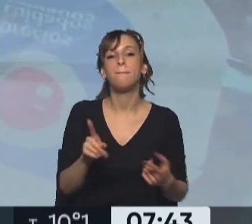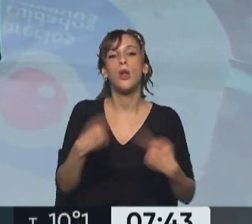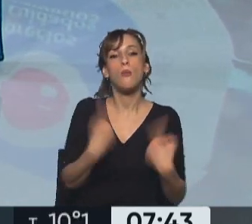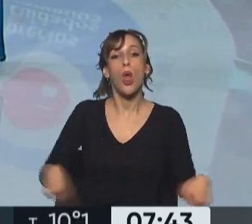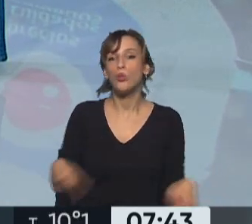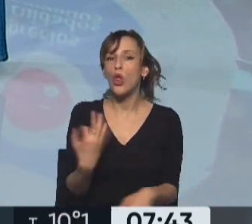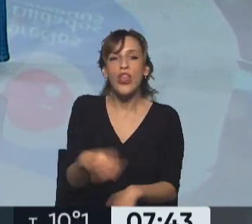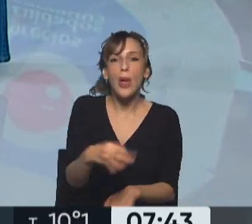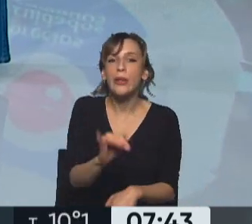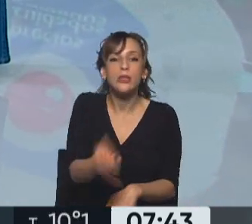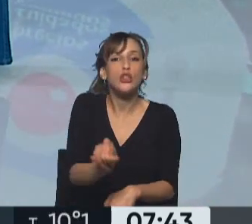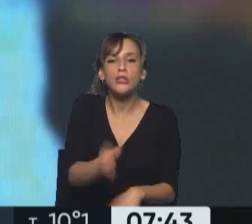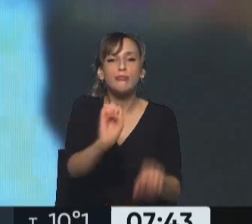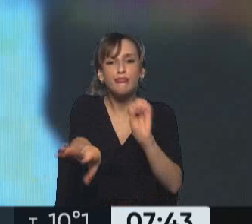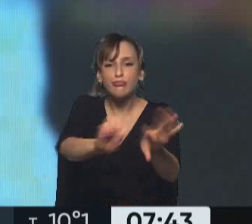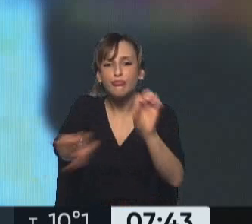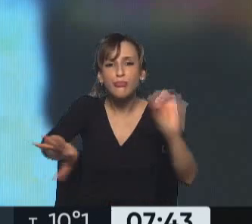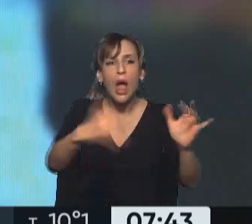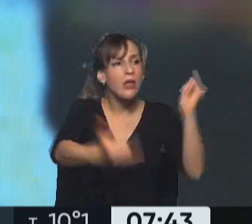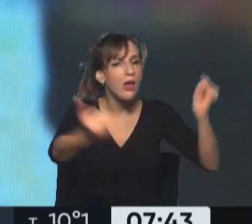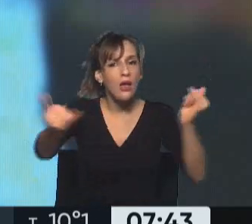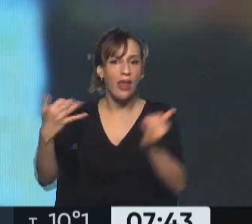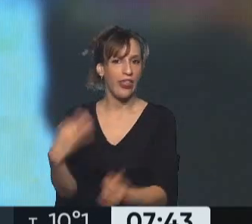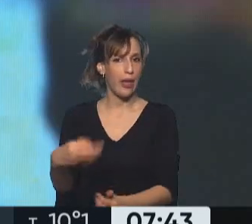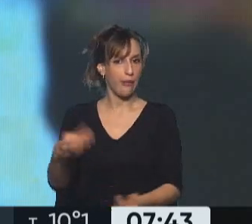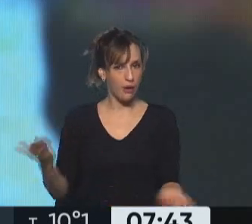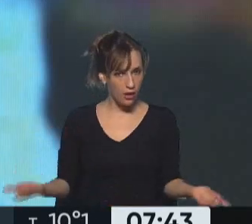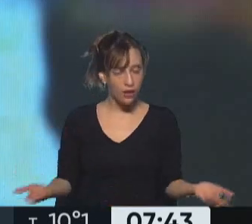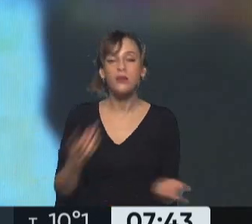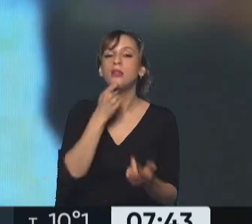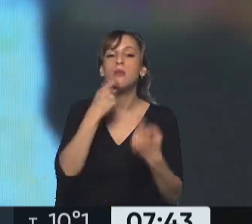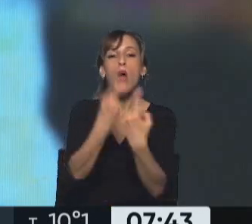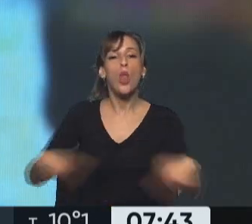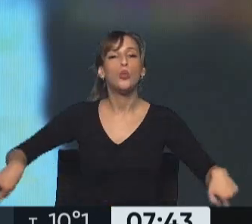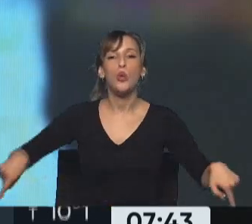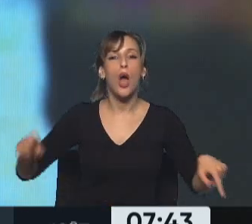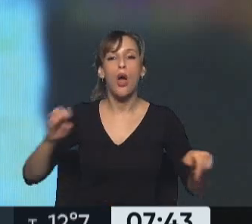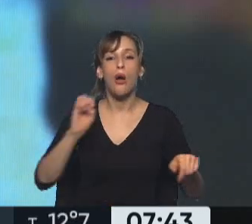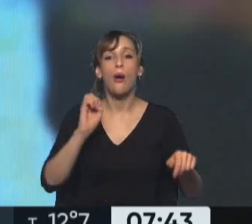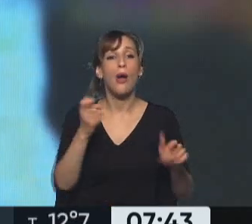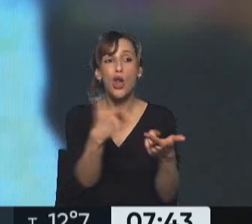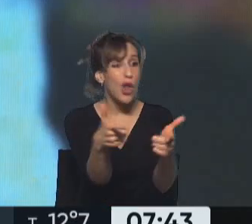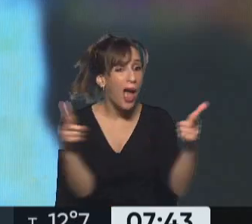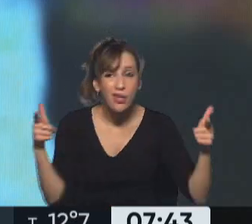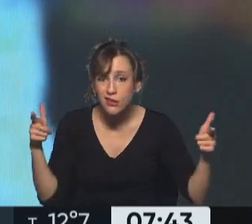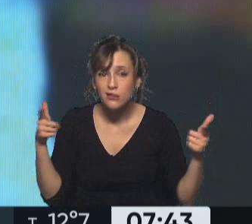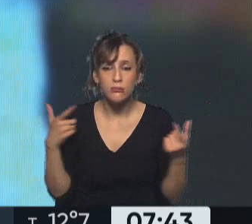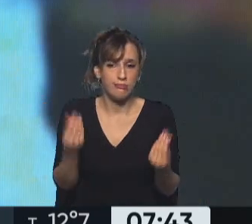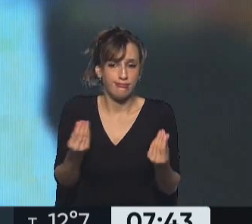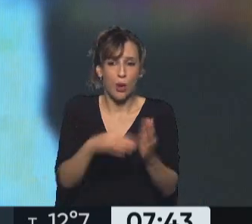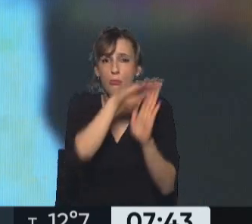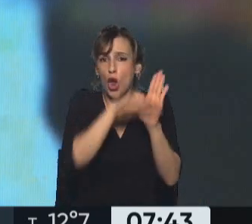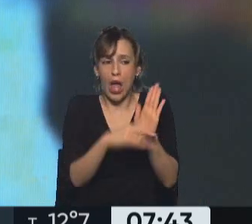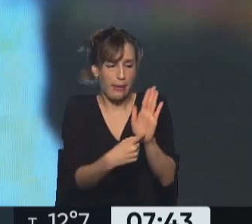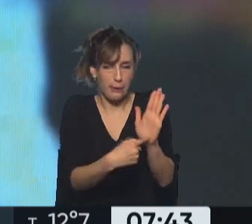tenés que encontrarlos porque si no, no sirve. Así es, sí. Si el producto no está en la góndola, el programa no tiene ningún tipo de impacto. Lo que dijo ayer